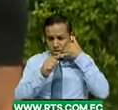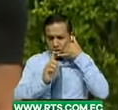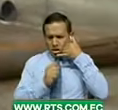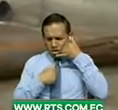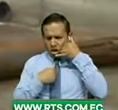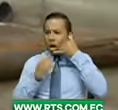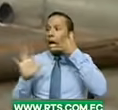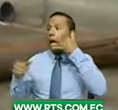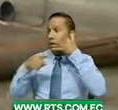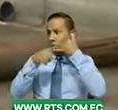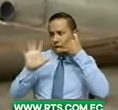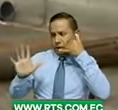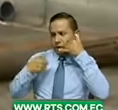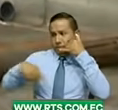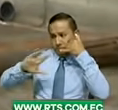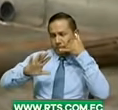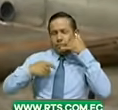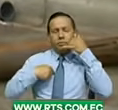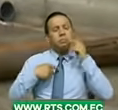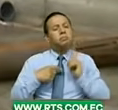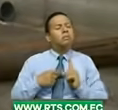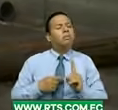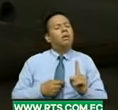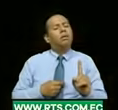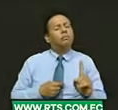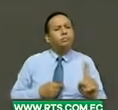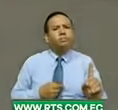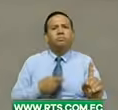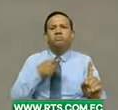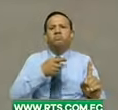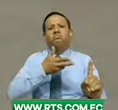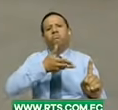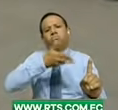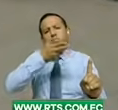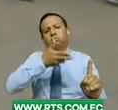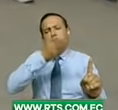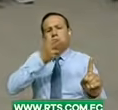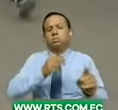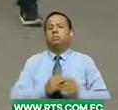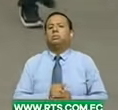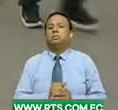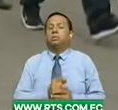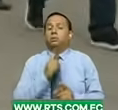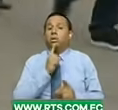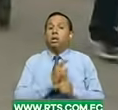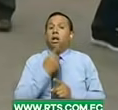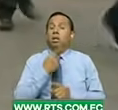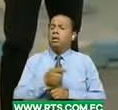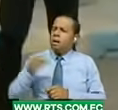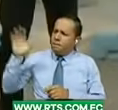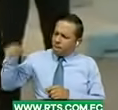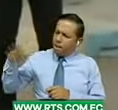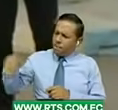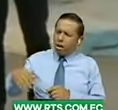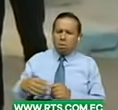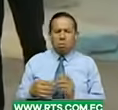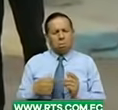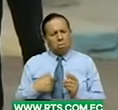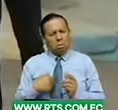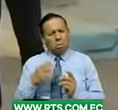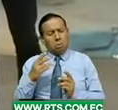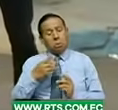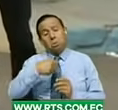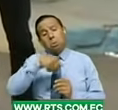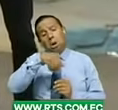esquina, donde concretaron el asesinato. Recibió un mensaje que lo esperaban en la esquina y después una